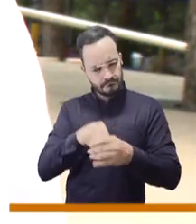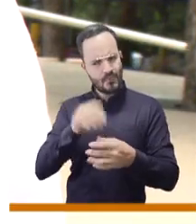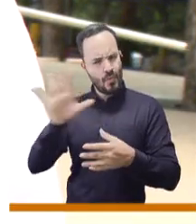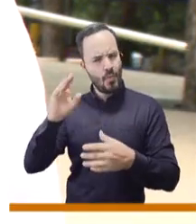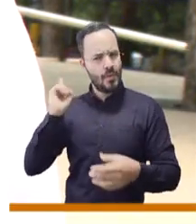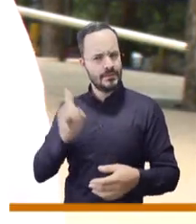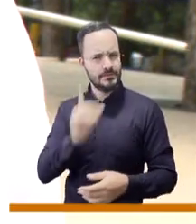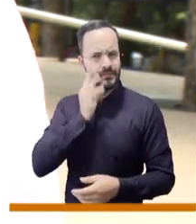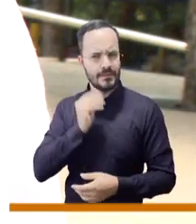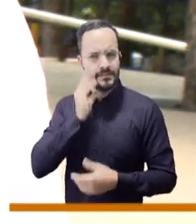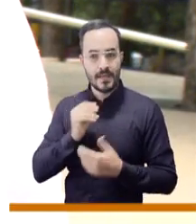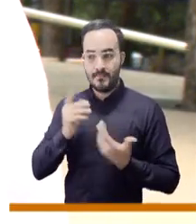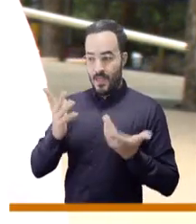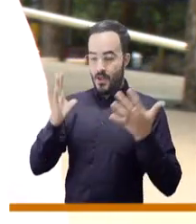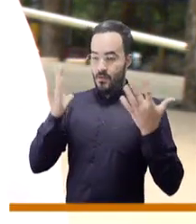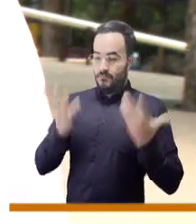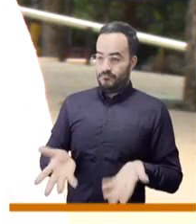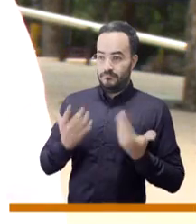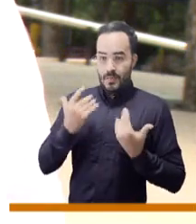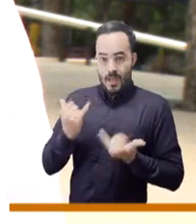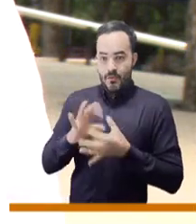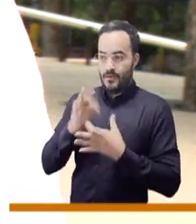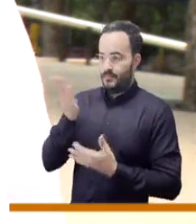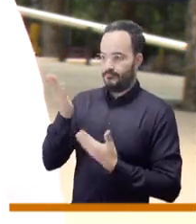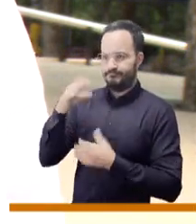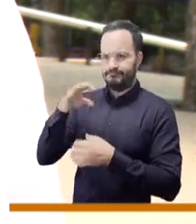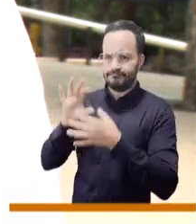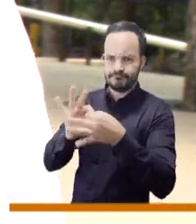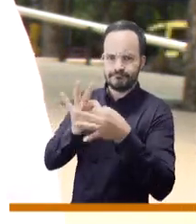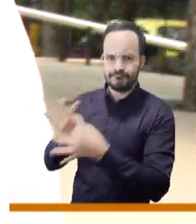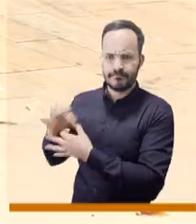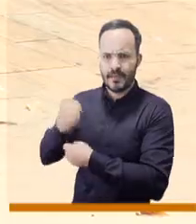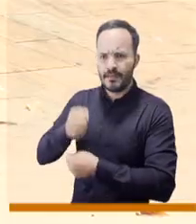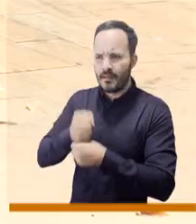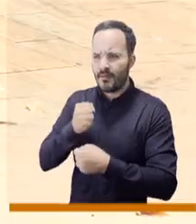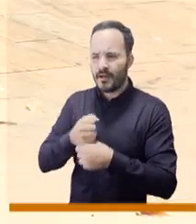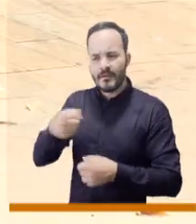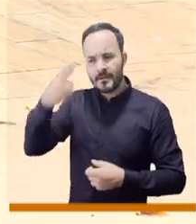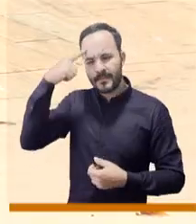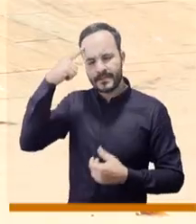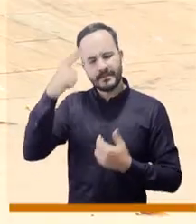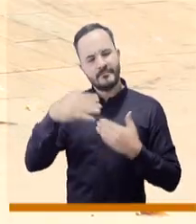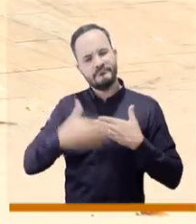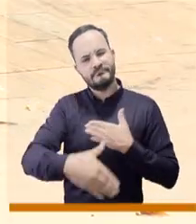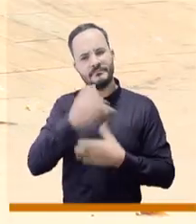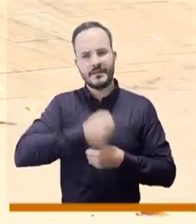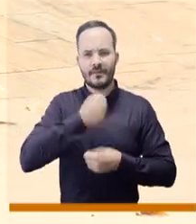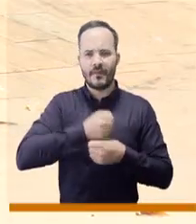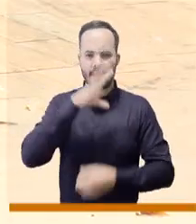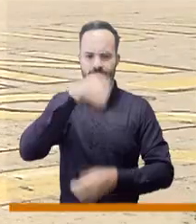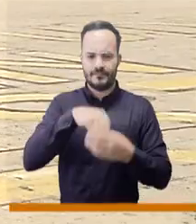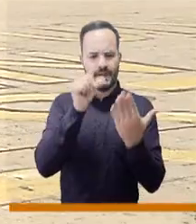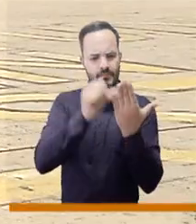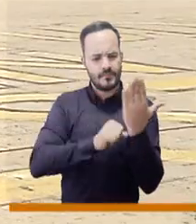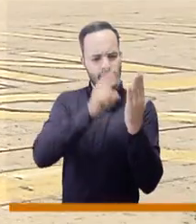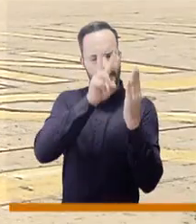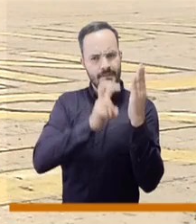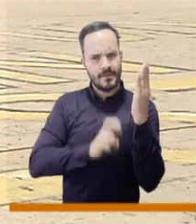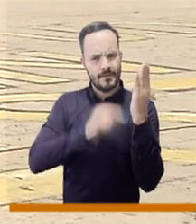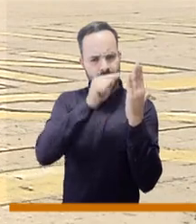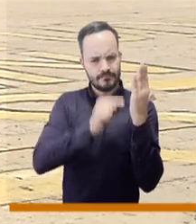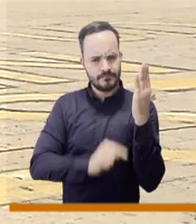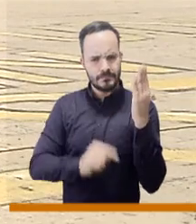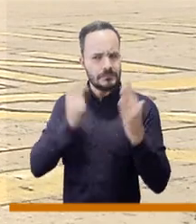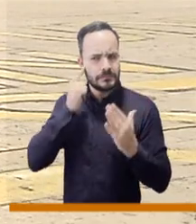pues queda claramente marcada para empujarla desde su curul. ¿Cuál cree que serían esos temas que se podrían